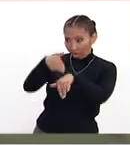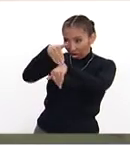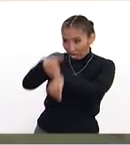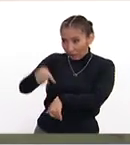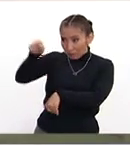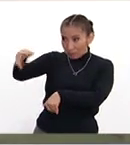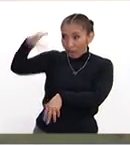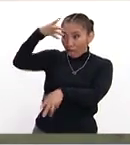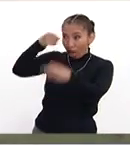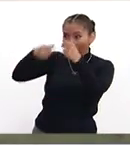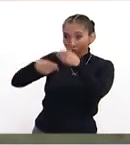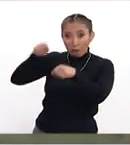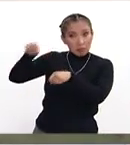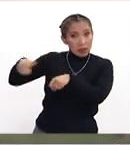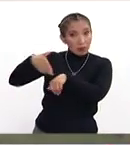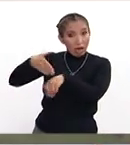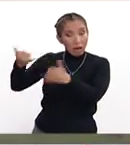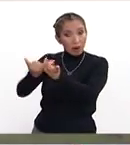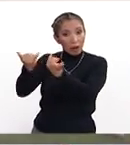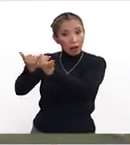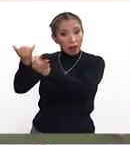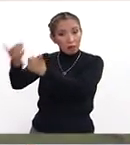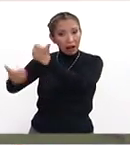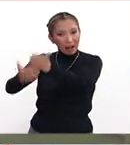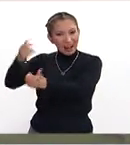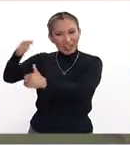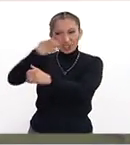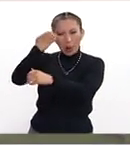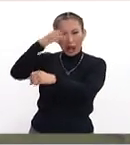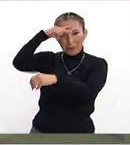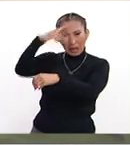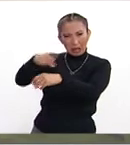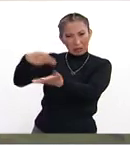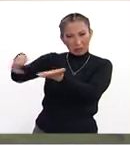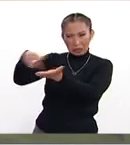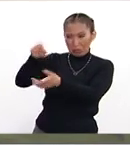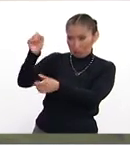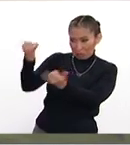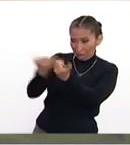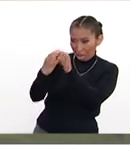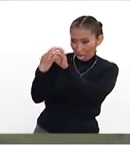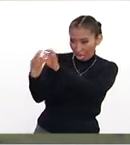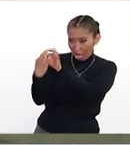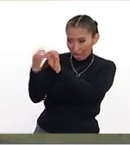esa inercia que había estado manejando la Escuela Mexicana de Pintura,